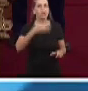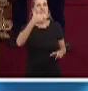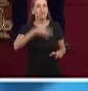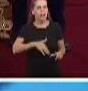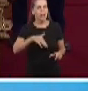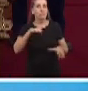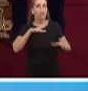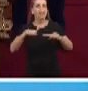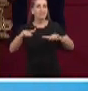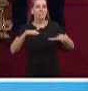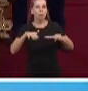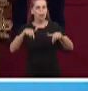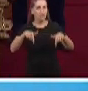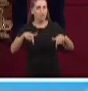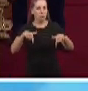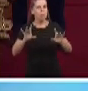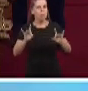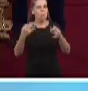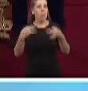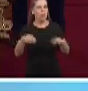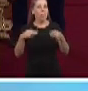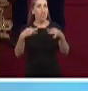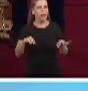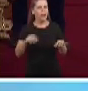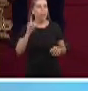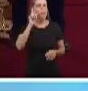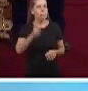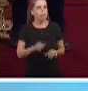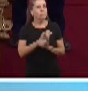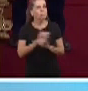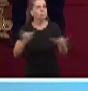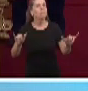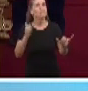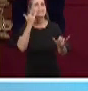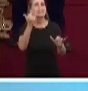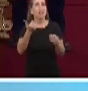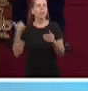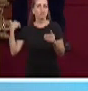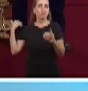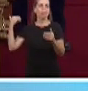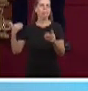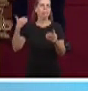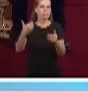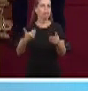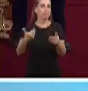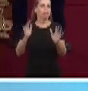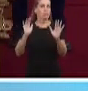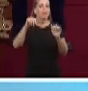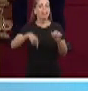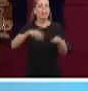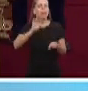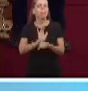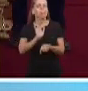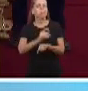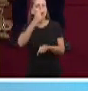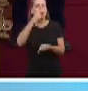la Argentina ya nadie le prestaba porque estaba en una situación como de quebranto, ¿no? Eso es un punto.